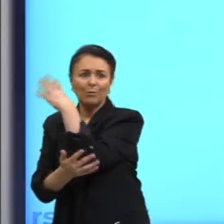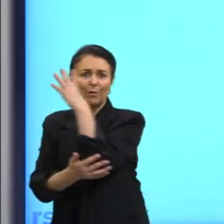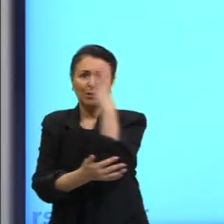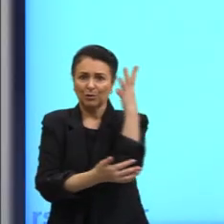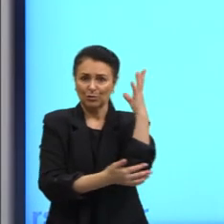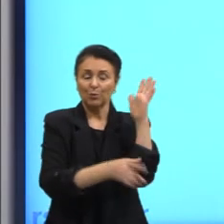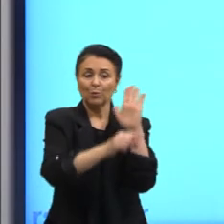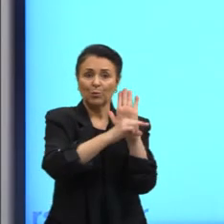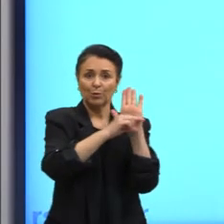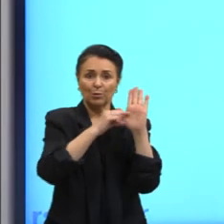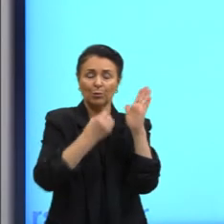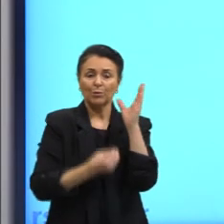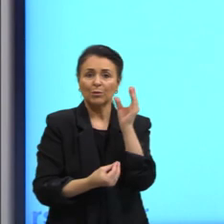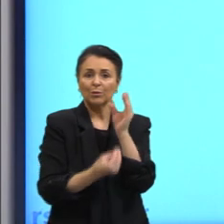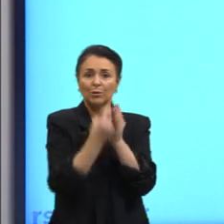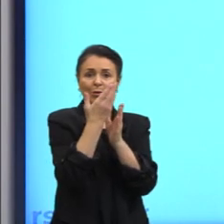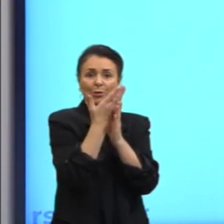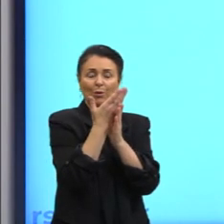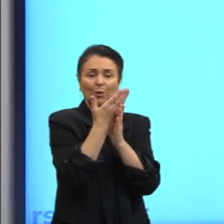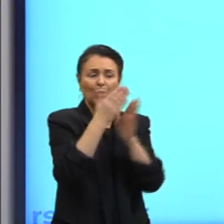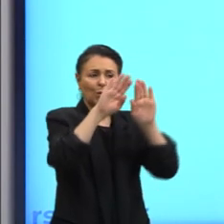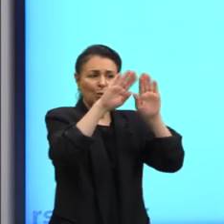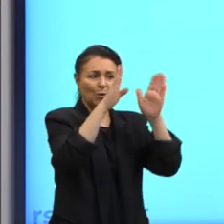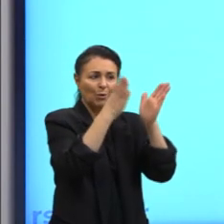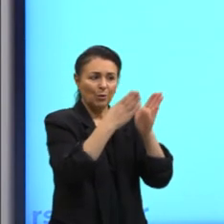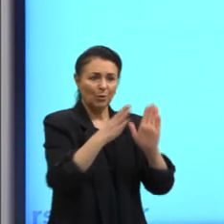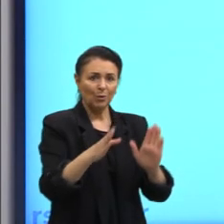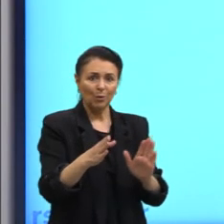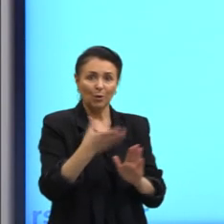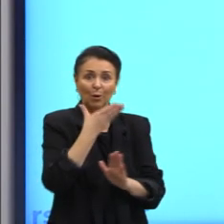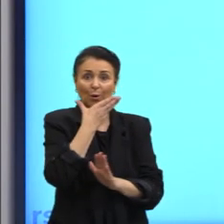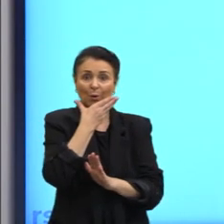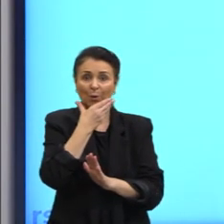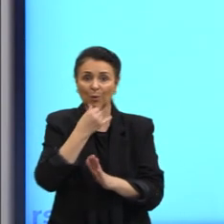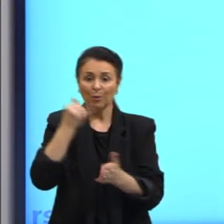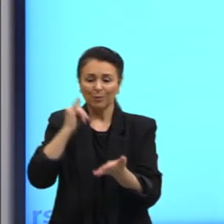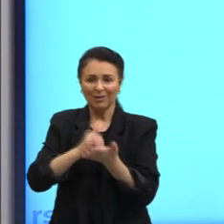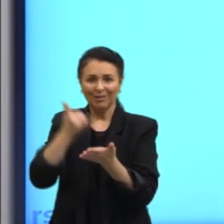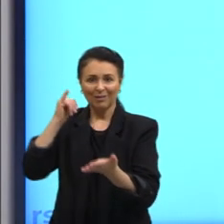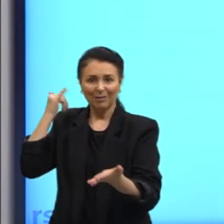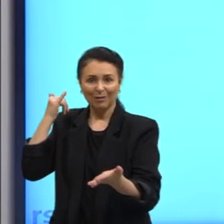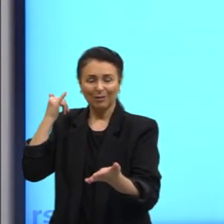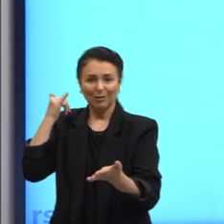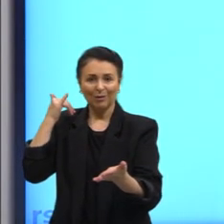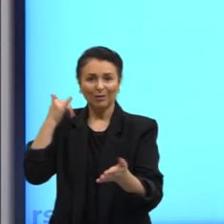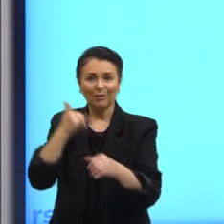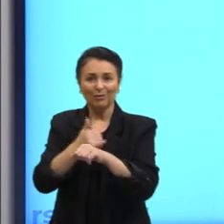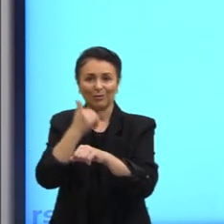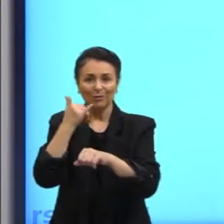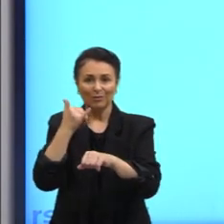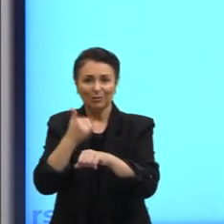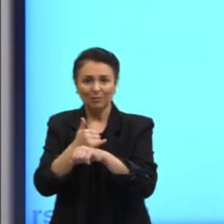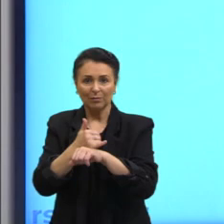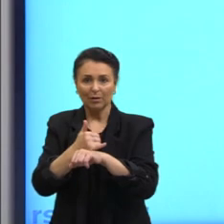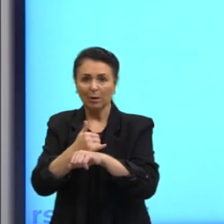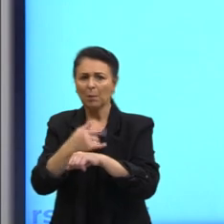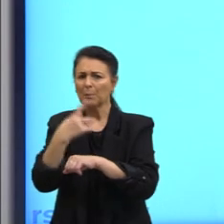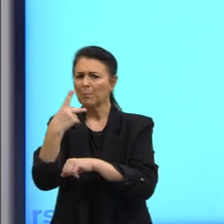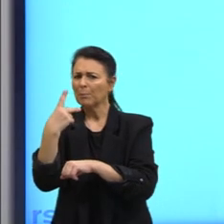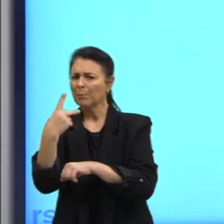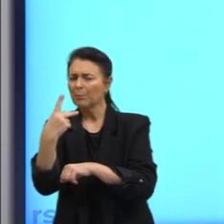Bommini creó la escultura O Homen Eletrónico Para tenemos este para